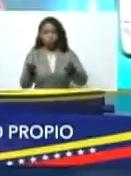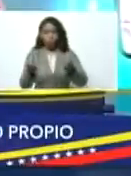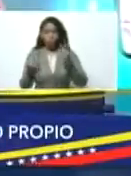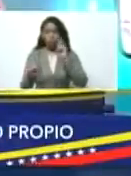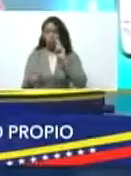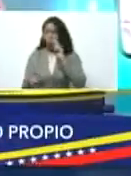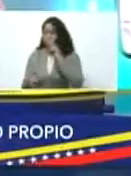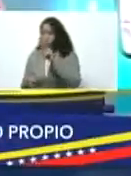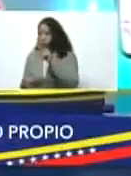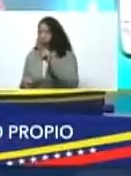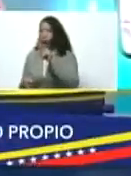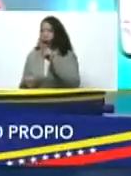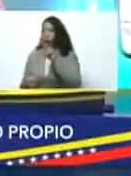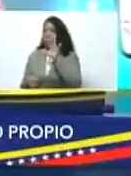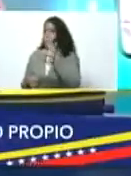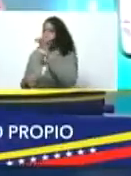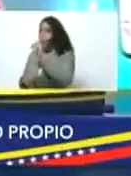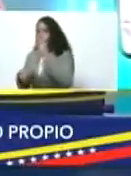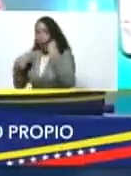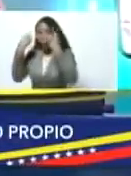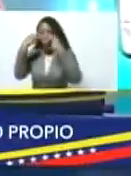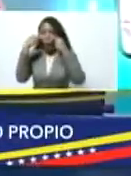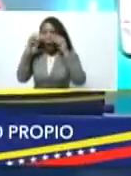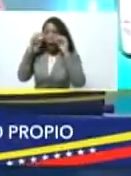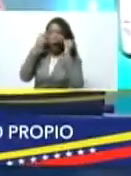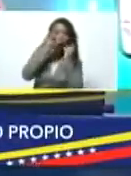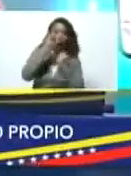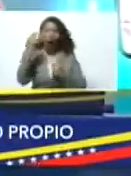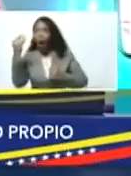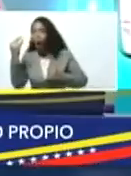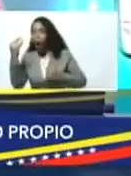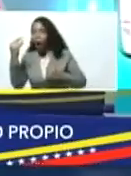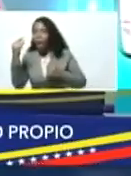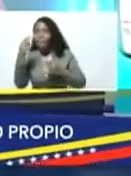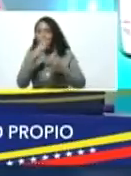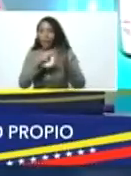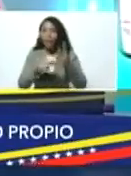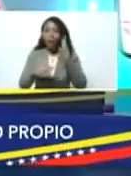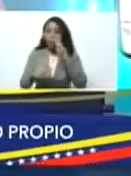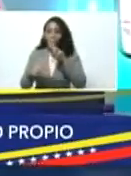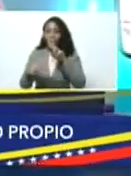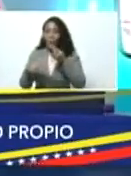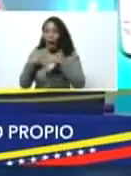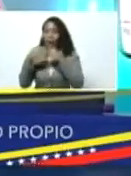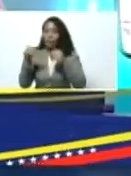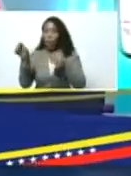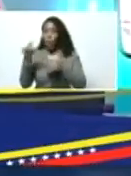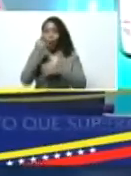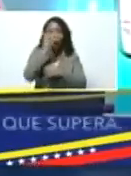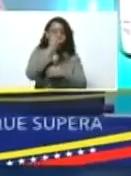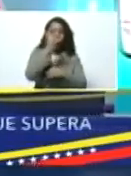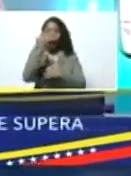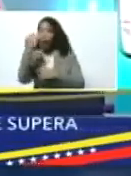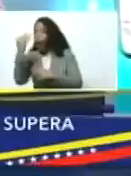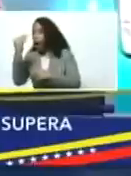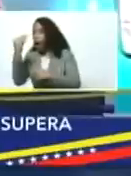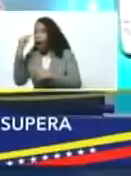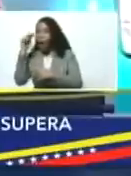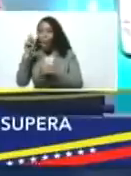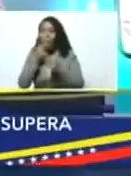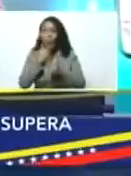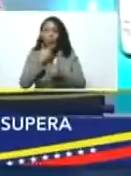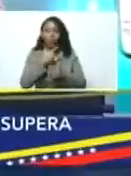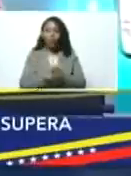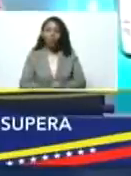ve y compra con los ojos. El producto entra por los ojos, como dicen. Una belleza, miren, completo.